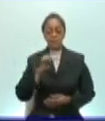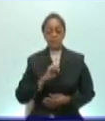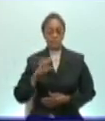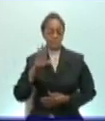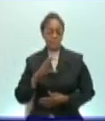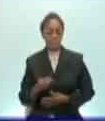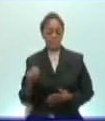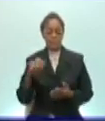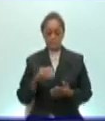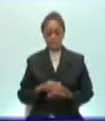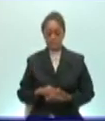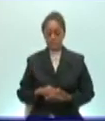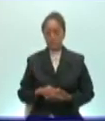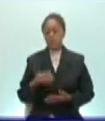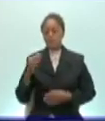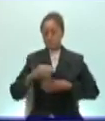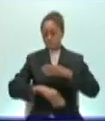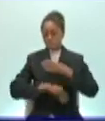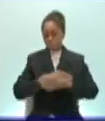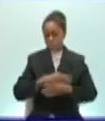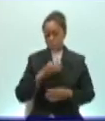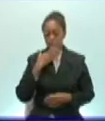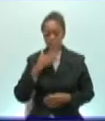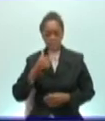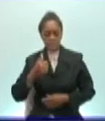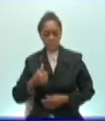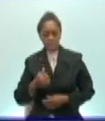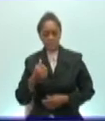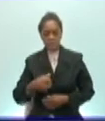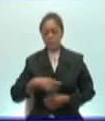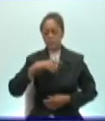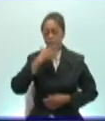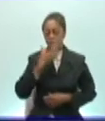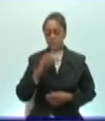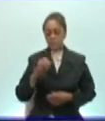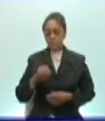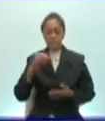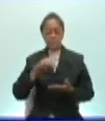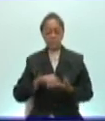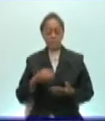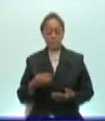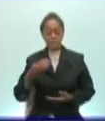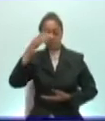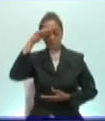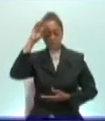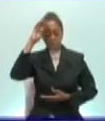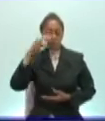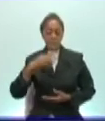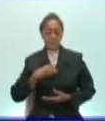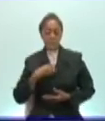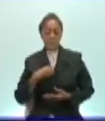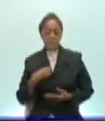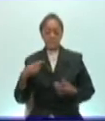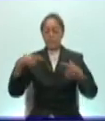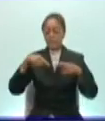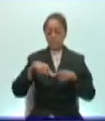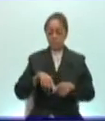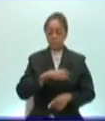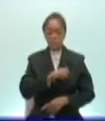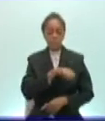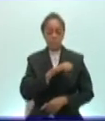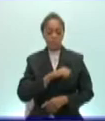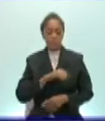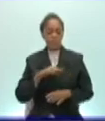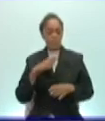el problema, porque la política de la fruta madura cumplía una condición. Cuba tiene que estar al lado de España hasta que Estados Unidos